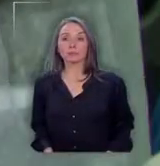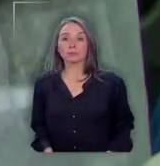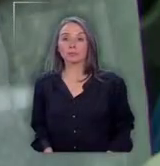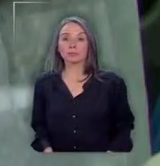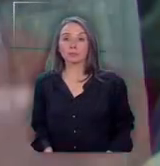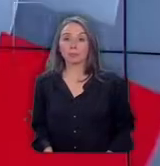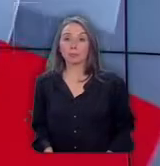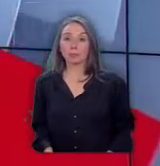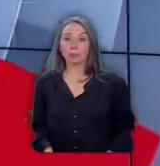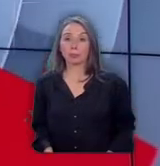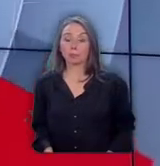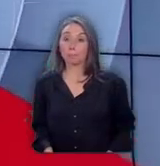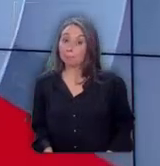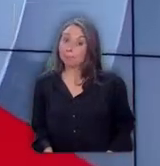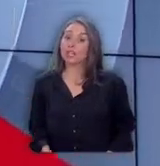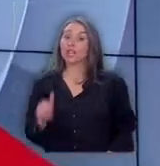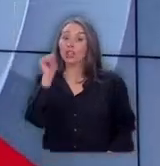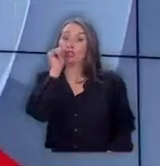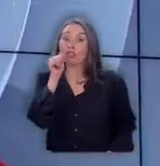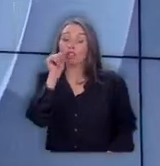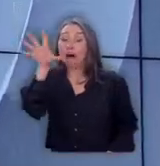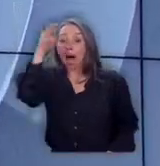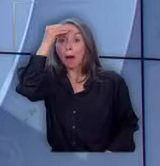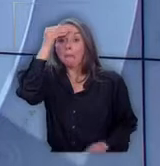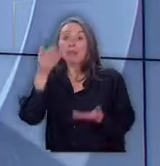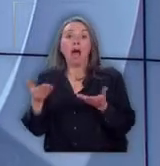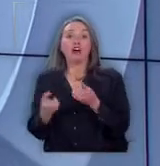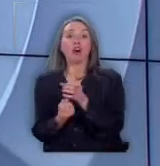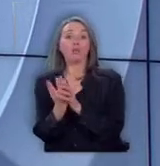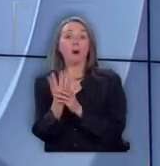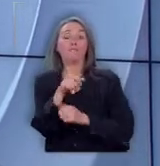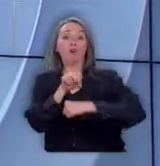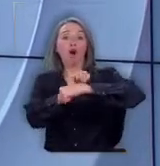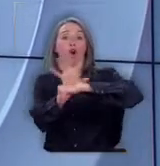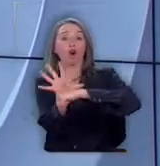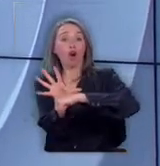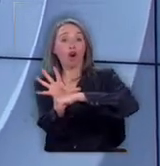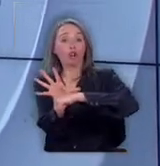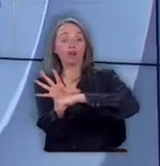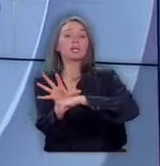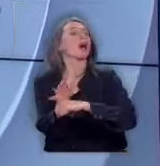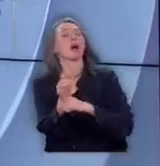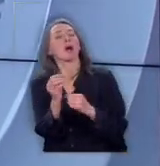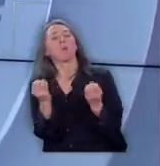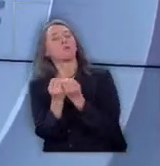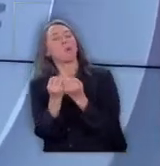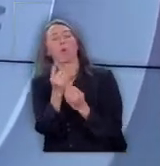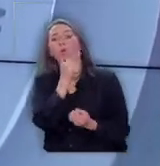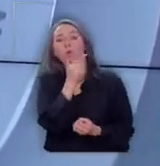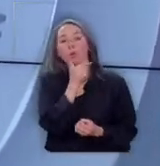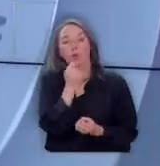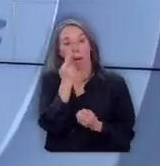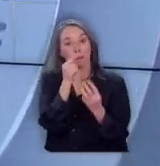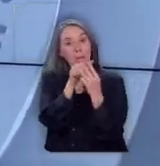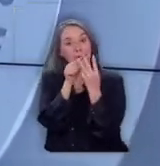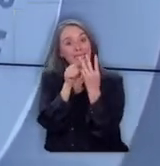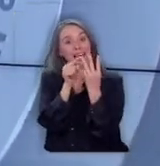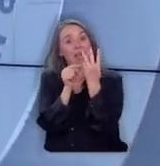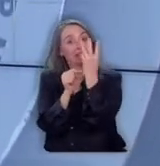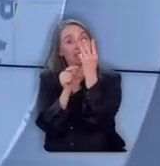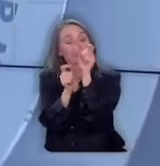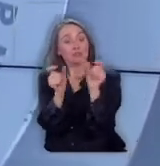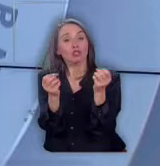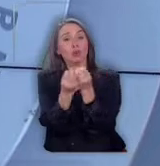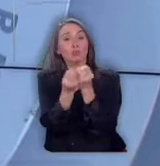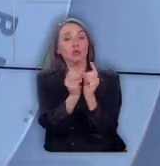adelante bueno todos los días se aprende algo nuevo a propósito del coronavirus en medio de Tantas dudas les queremos Mostrar tres casos de contagios